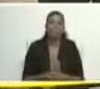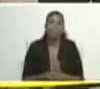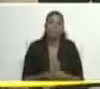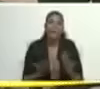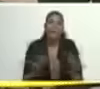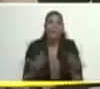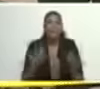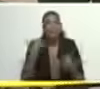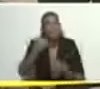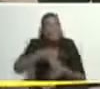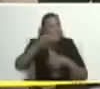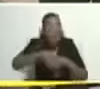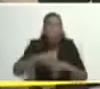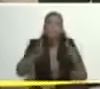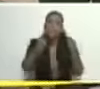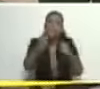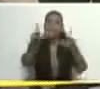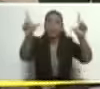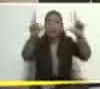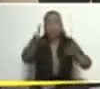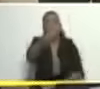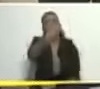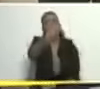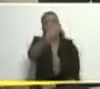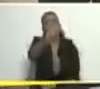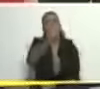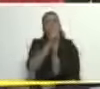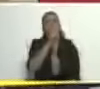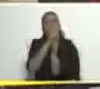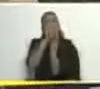cada vez que enciendo la televisión,